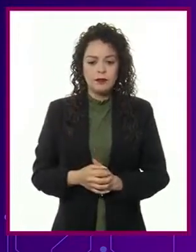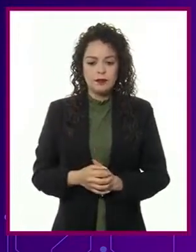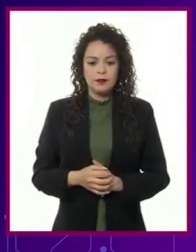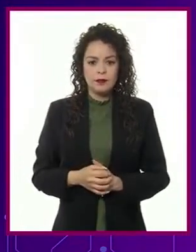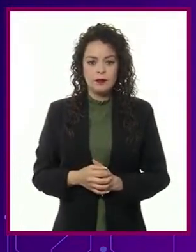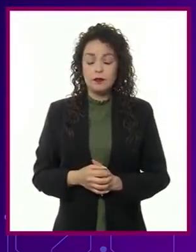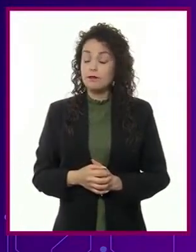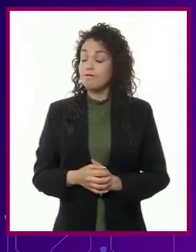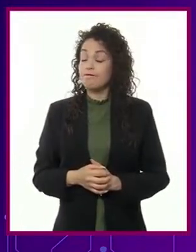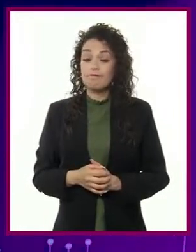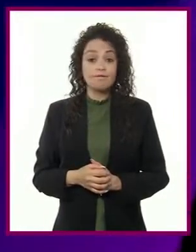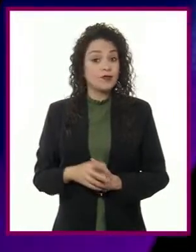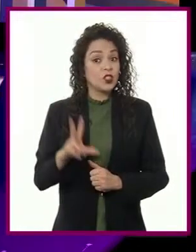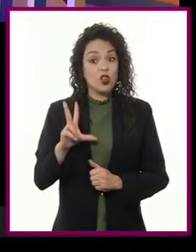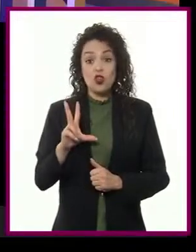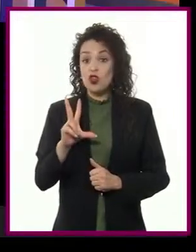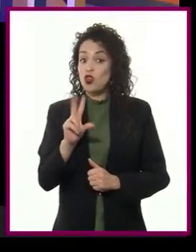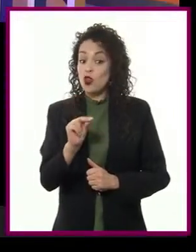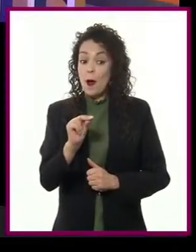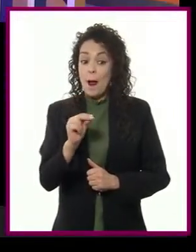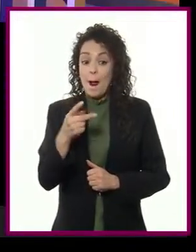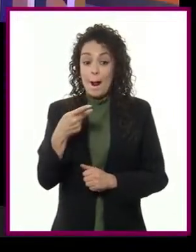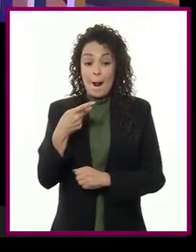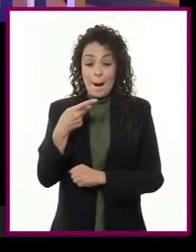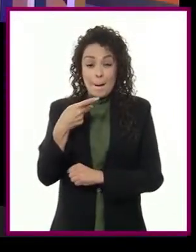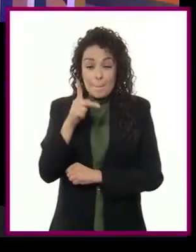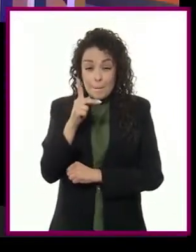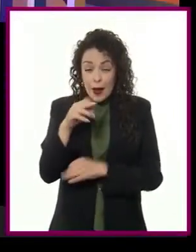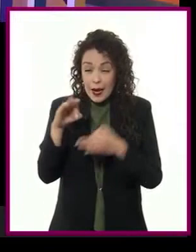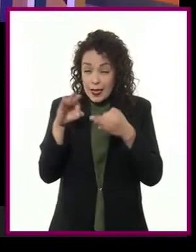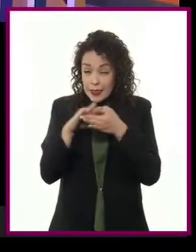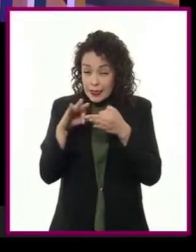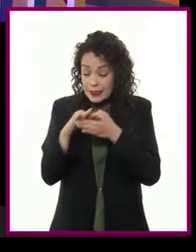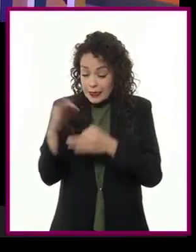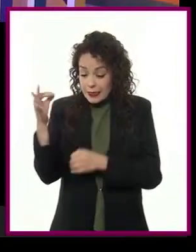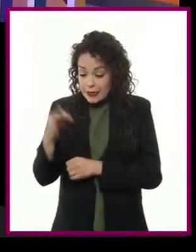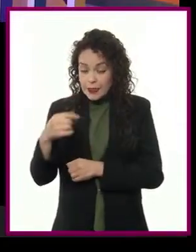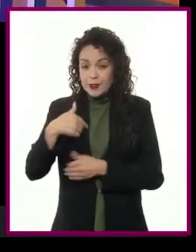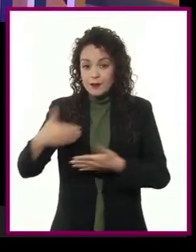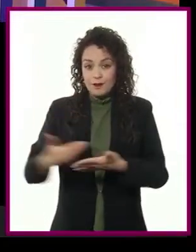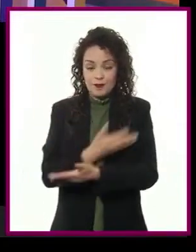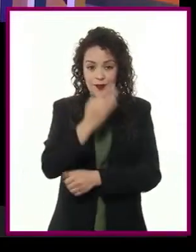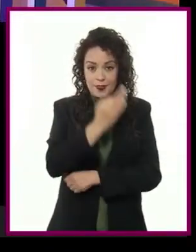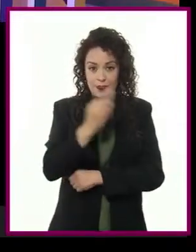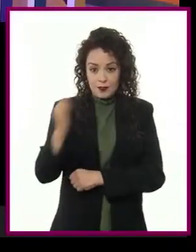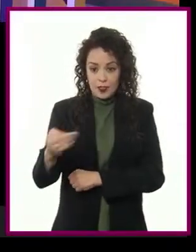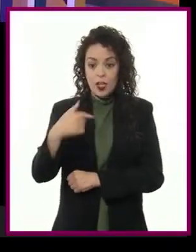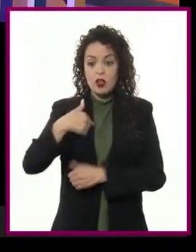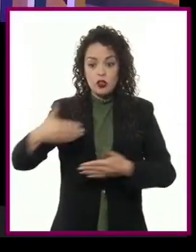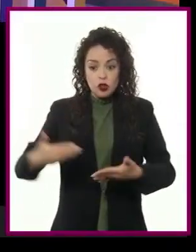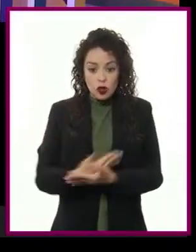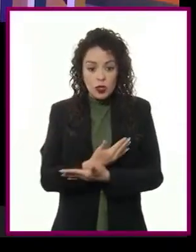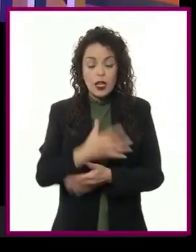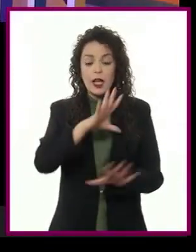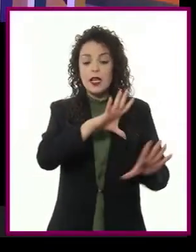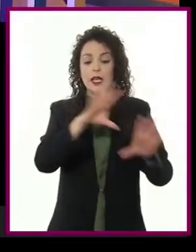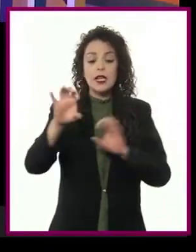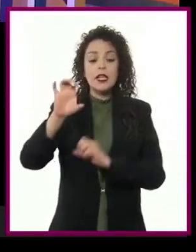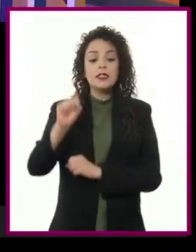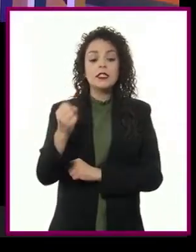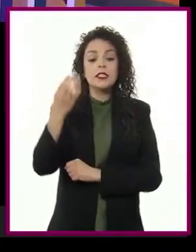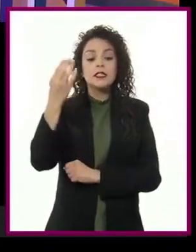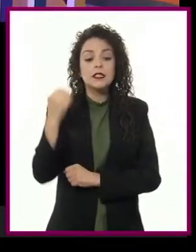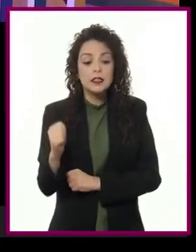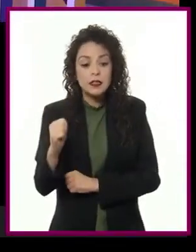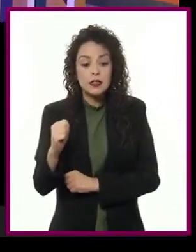No, aunque por poco aciertas la fecha. Yo nací en el año 569 antes